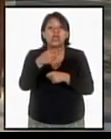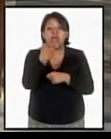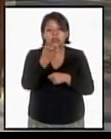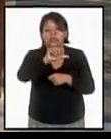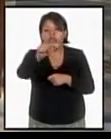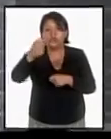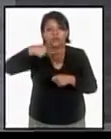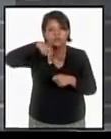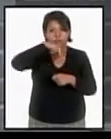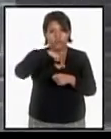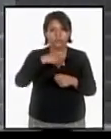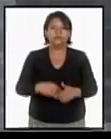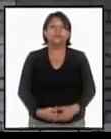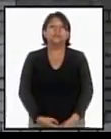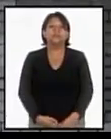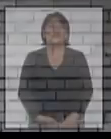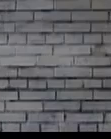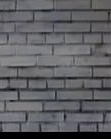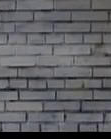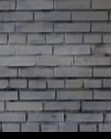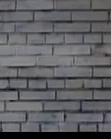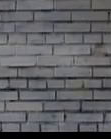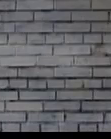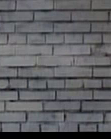los Otros.